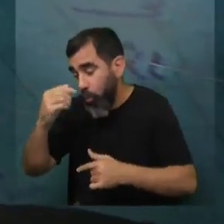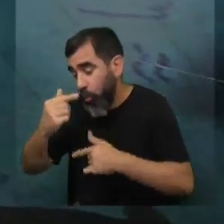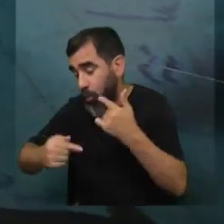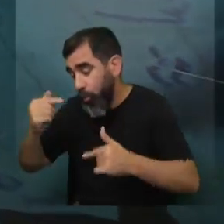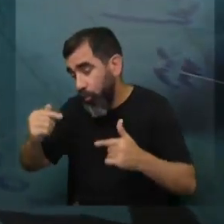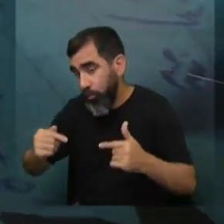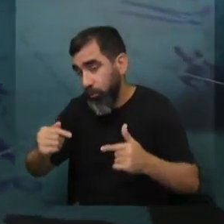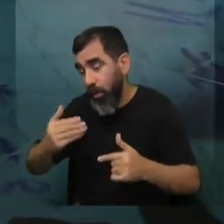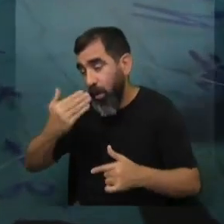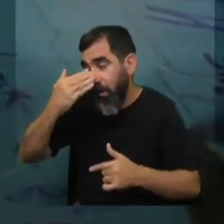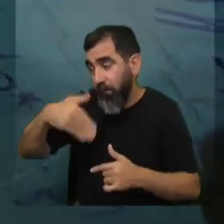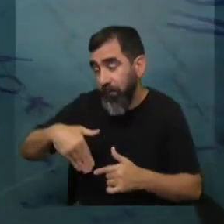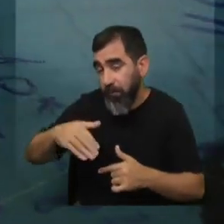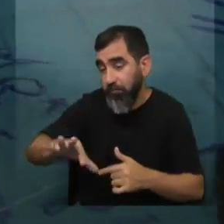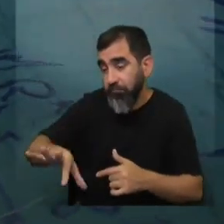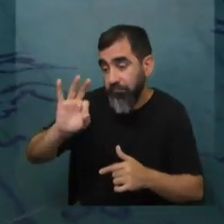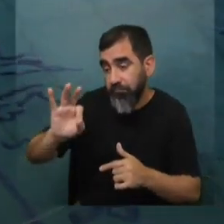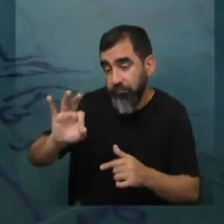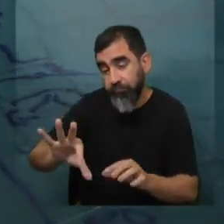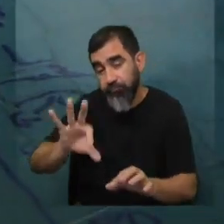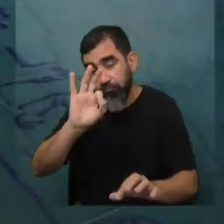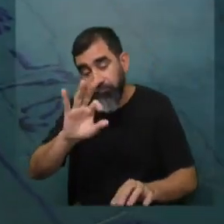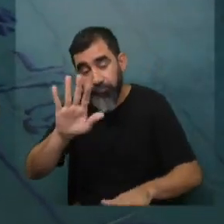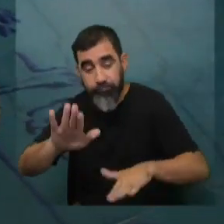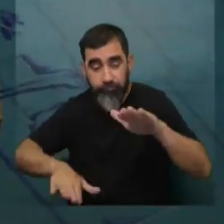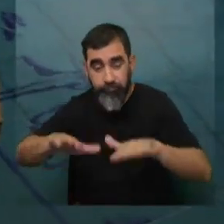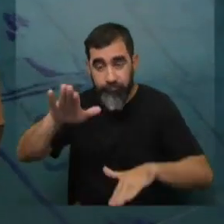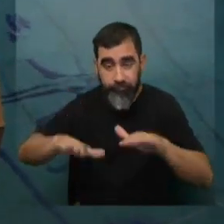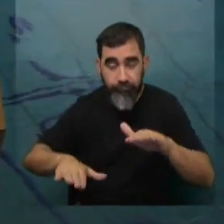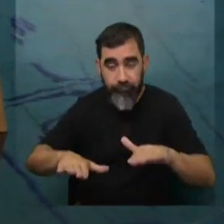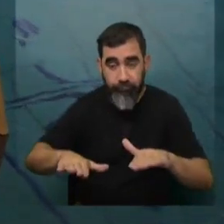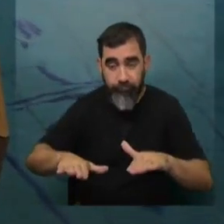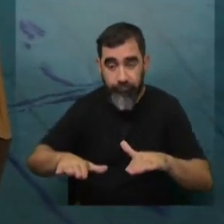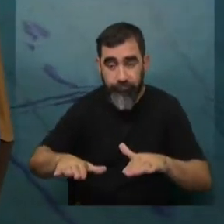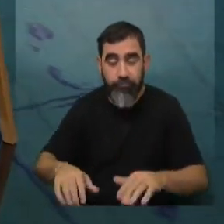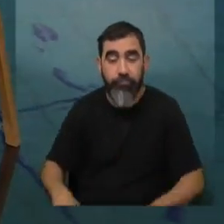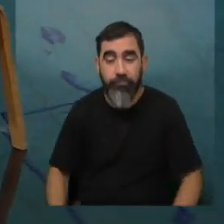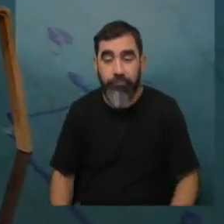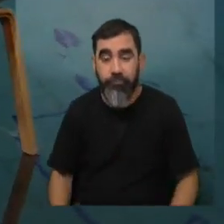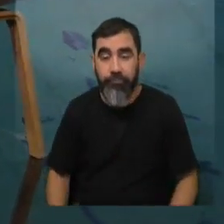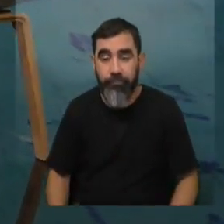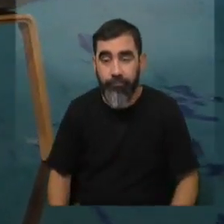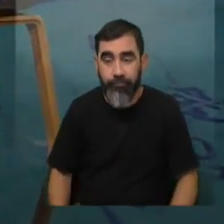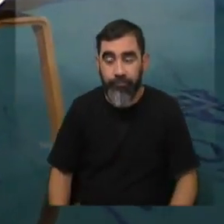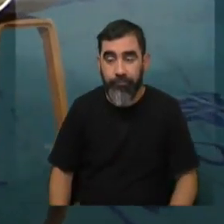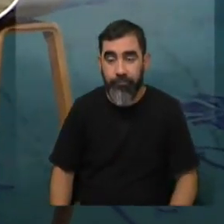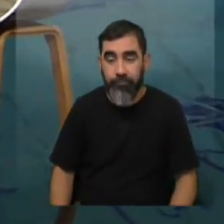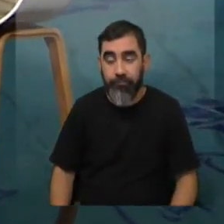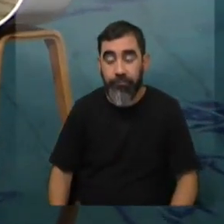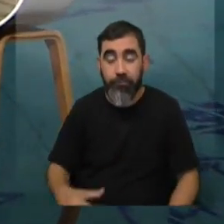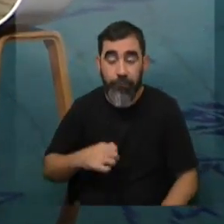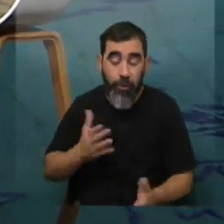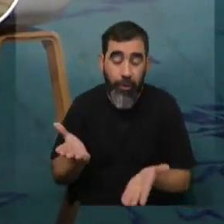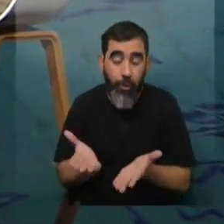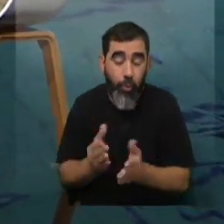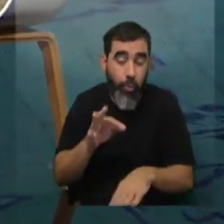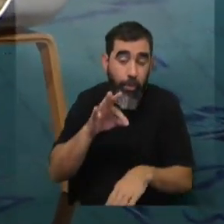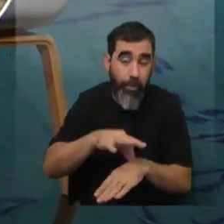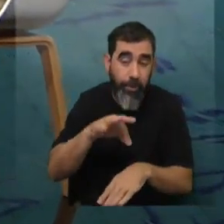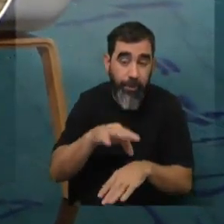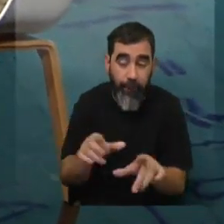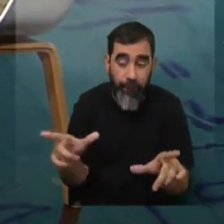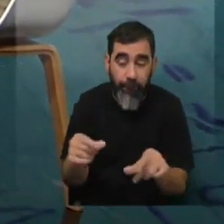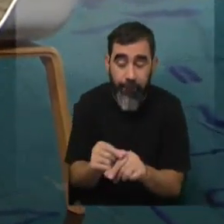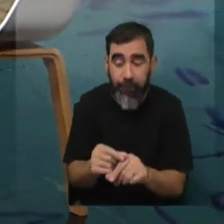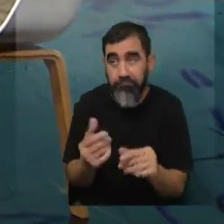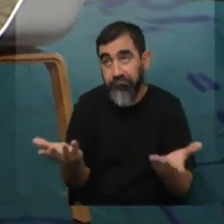a enfilarte hacia un lugar o te vas para otro distinto. Y pasa lo mismo en cualquier área, ¿no? Por ejemplo, si haces medicina, capaz que terminás la carrera y